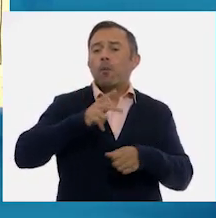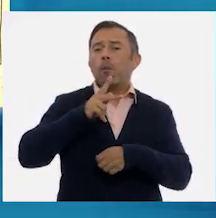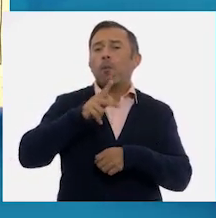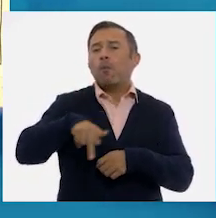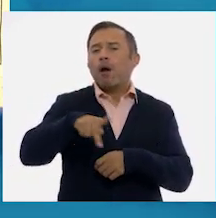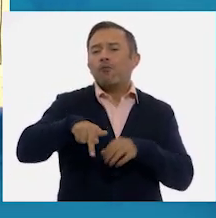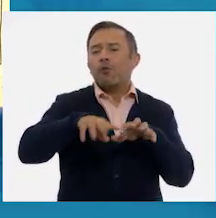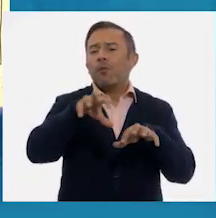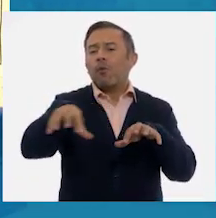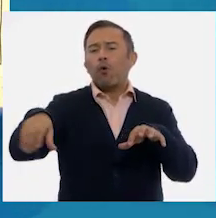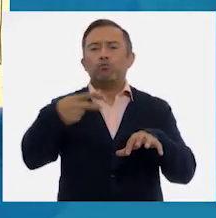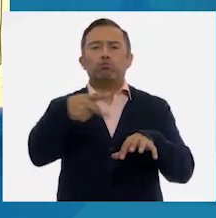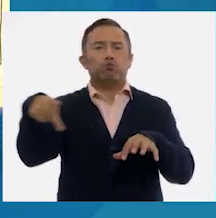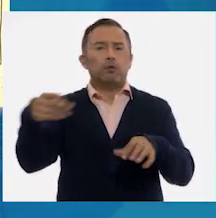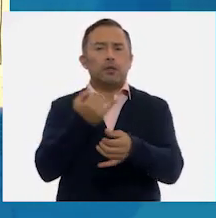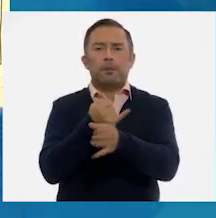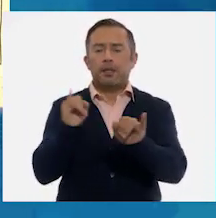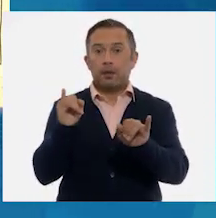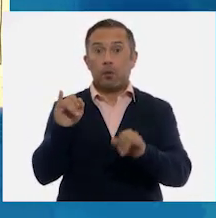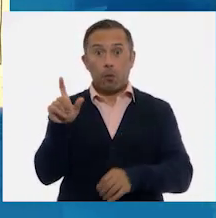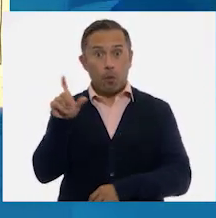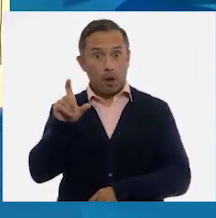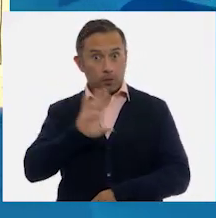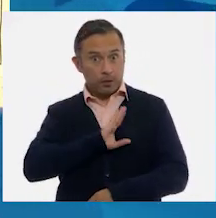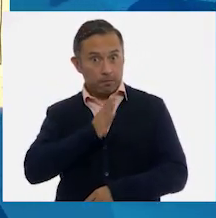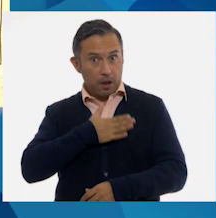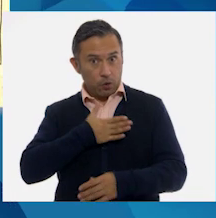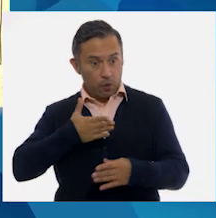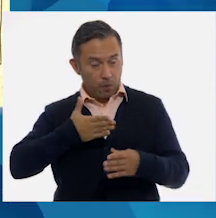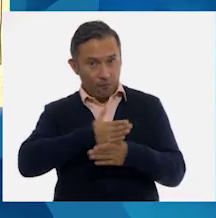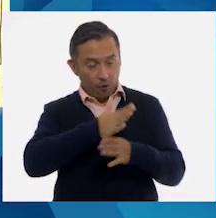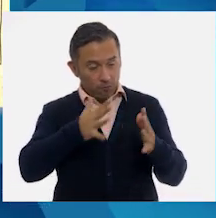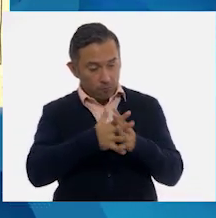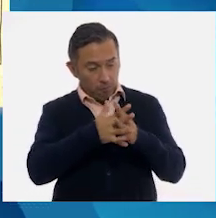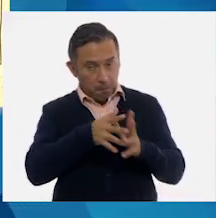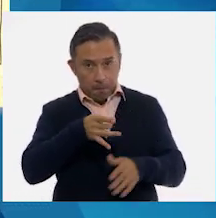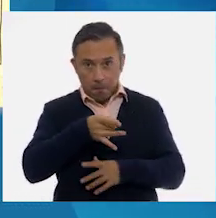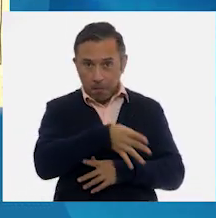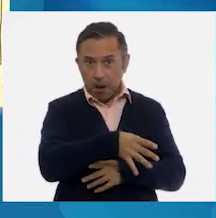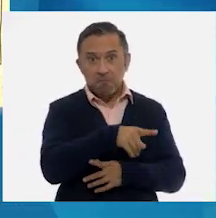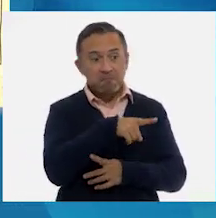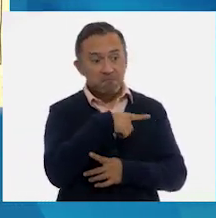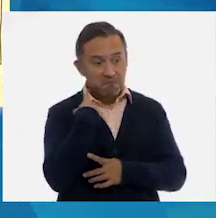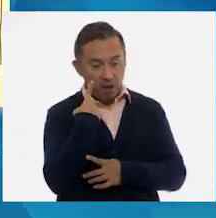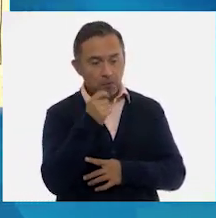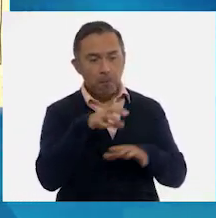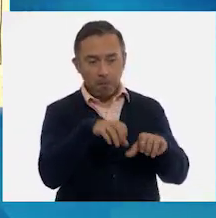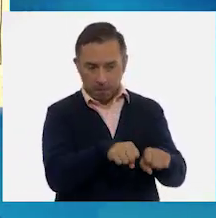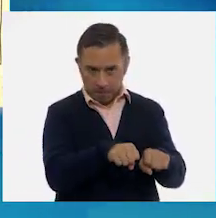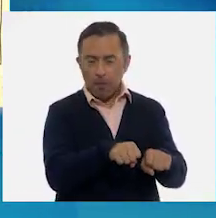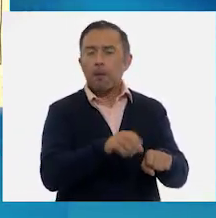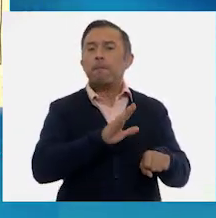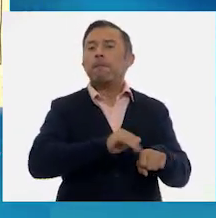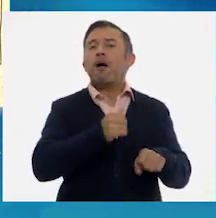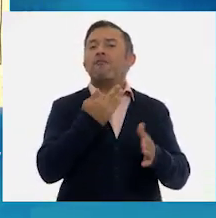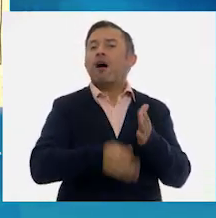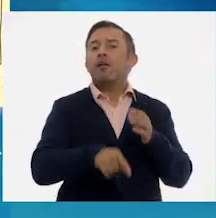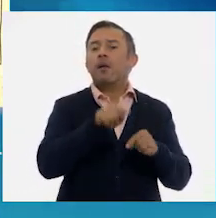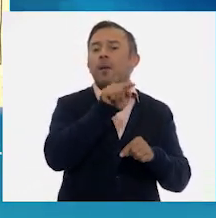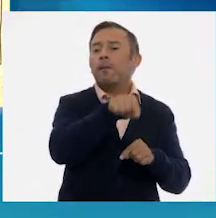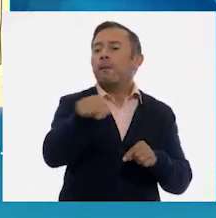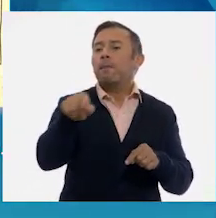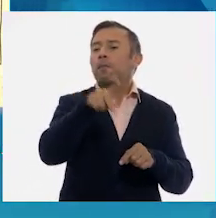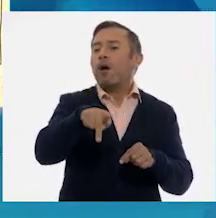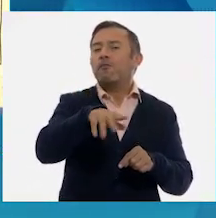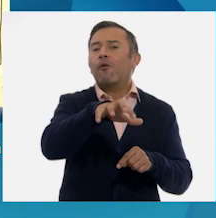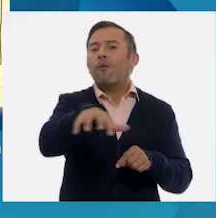los españoles derrotaron a los mexicas, todavía les quedaba por conquistar a todos los demás pueblos que existían. Y también estaban